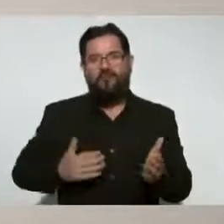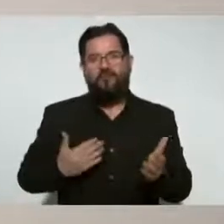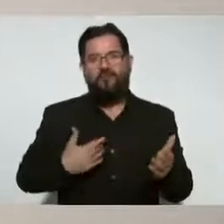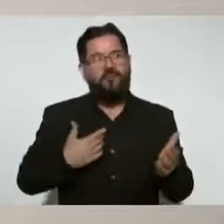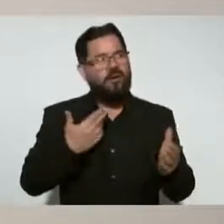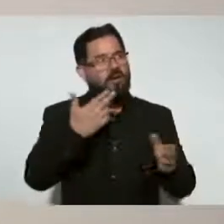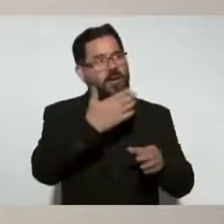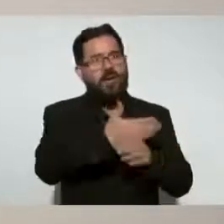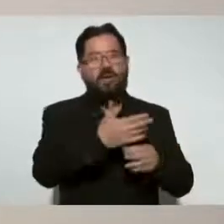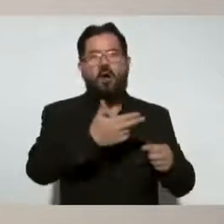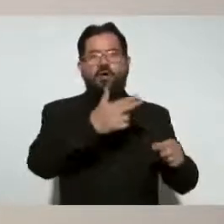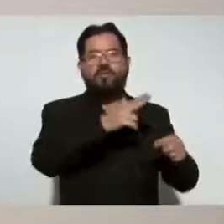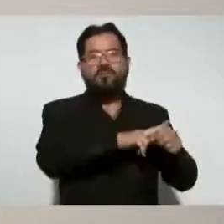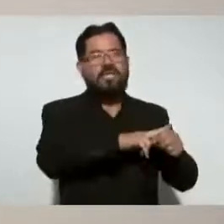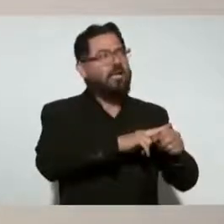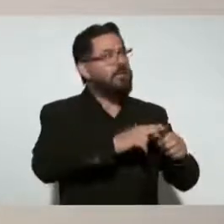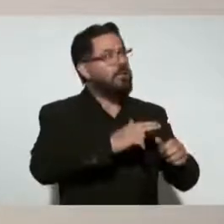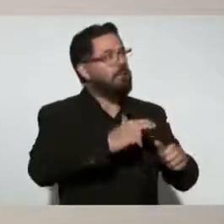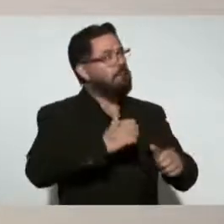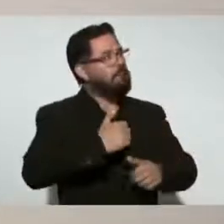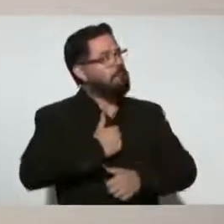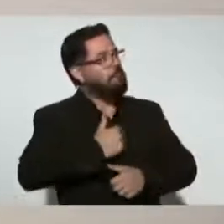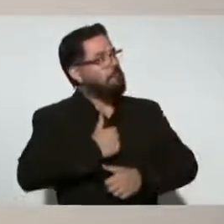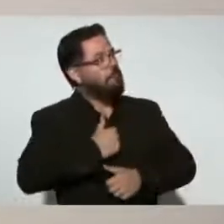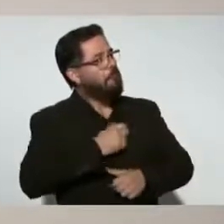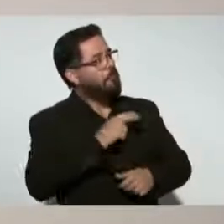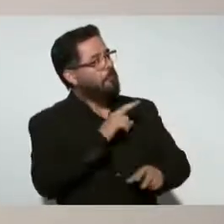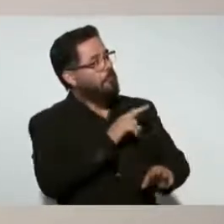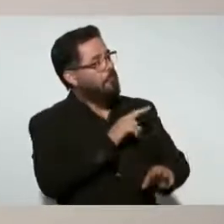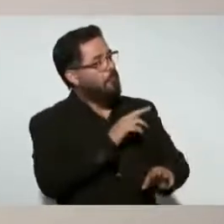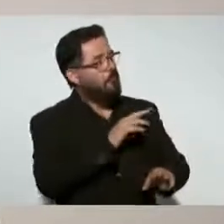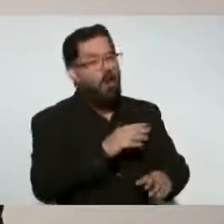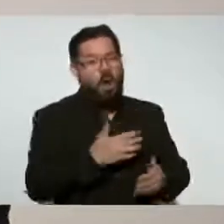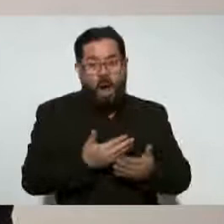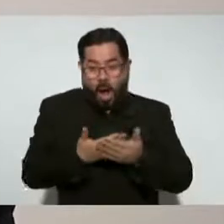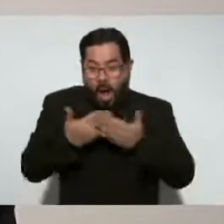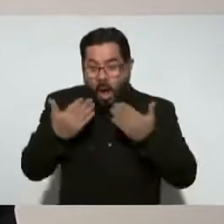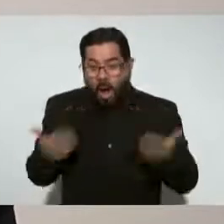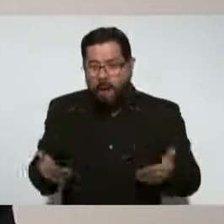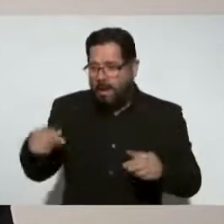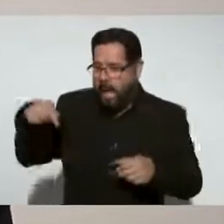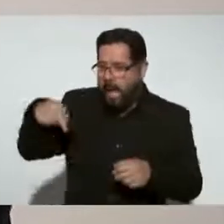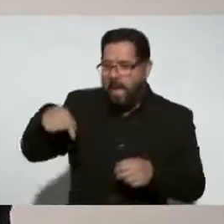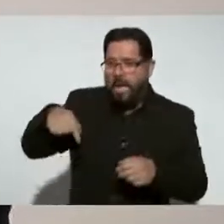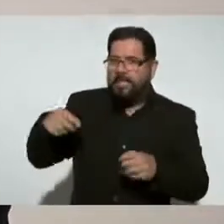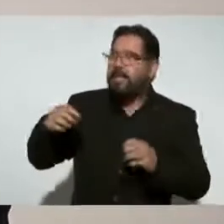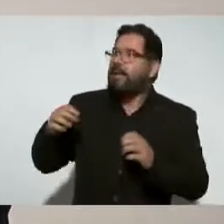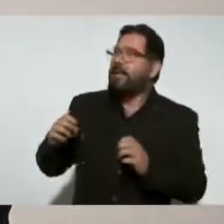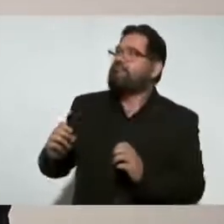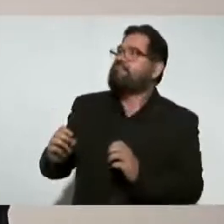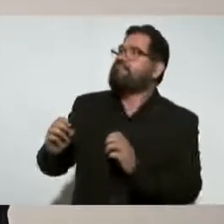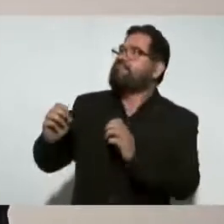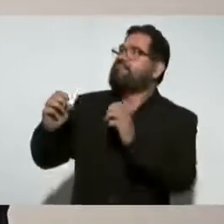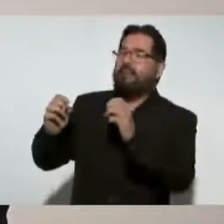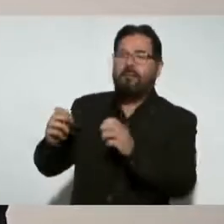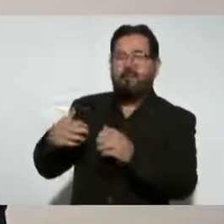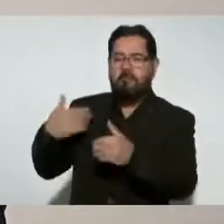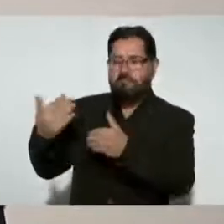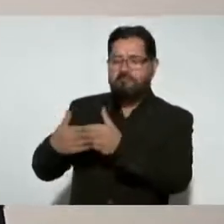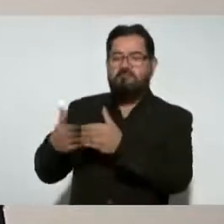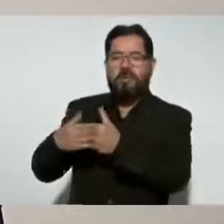ejército y ahora también supervisando esta obra que vamos a inaugurar